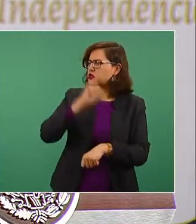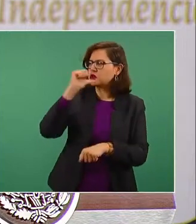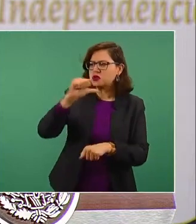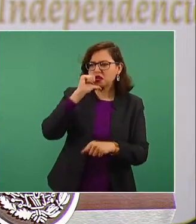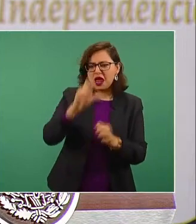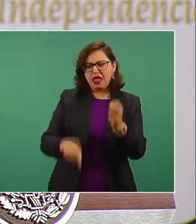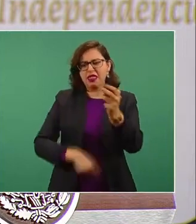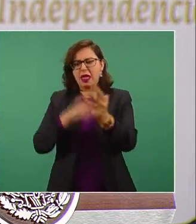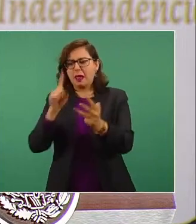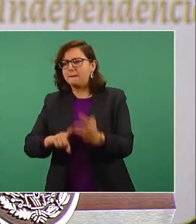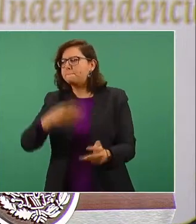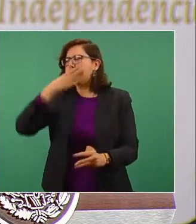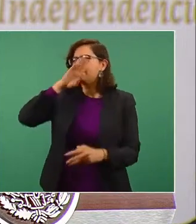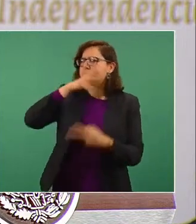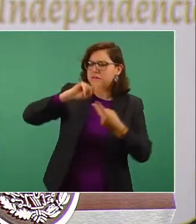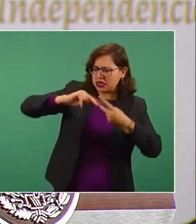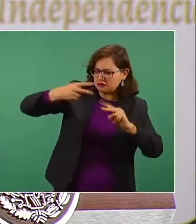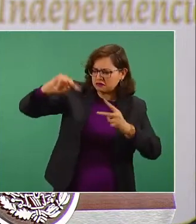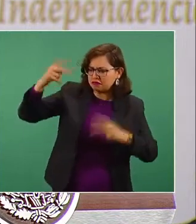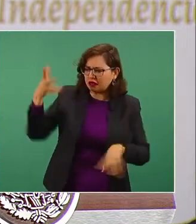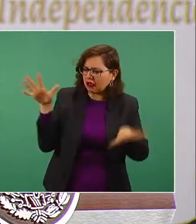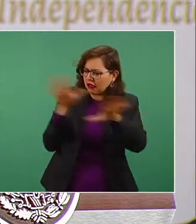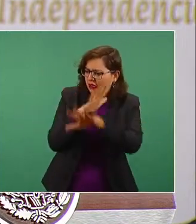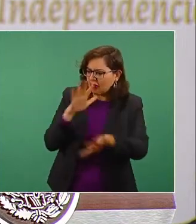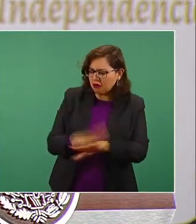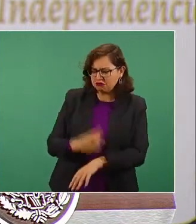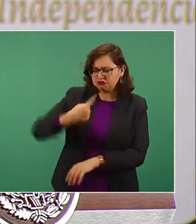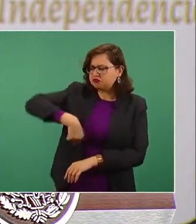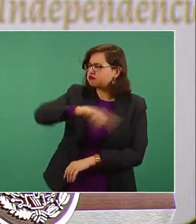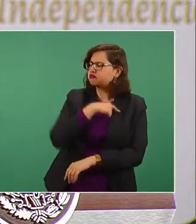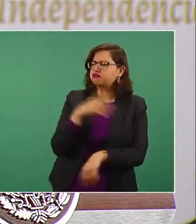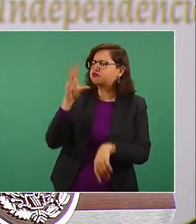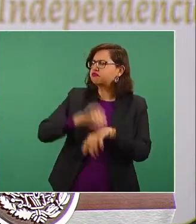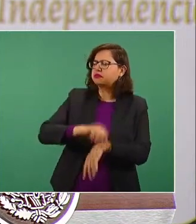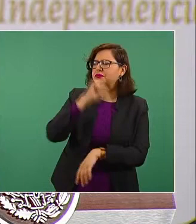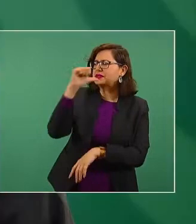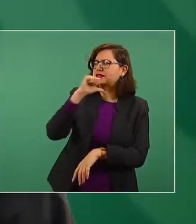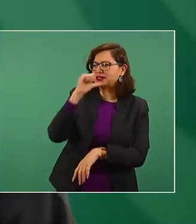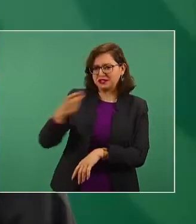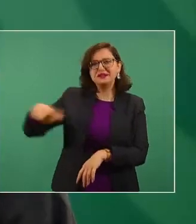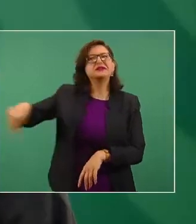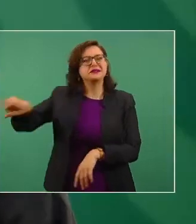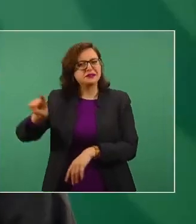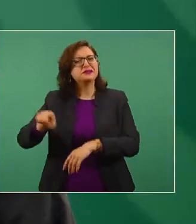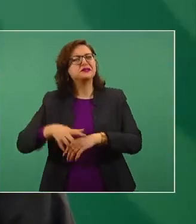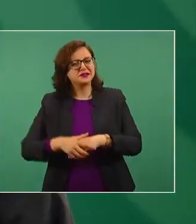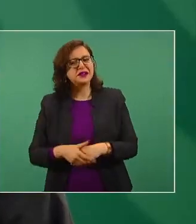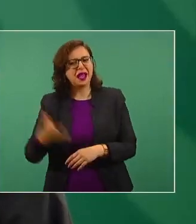Se tiene el programa Sembrando Vida, que es el programa de reforestación